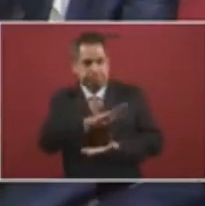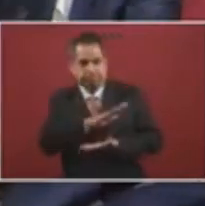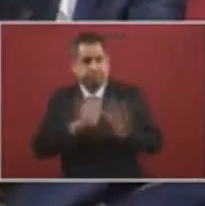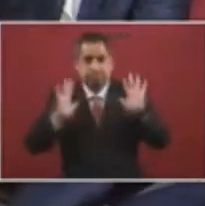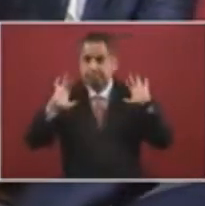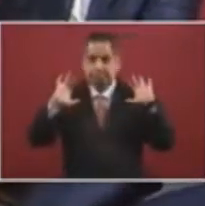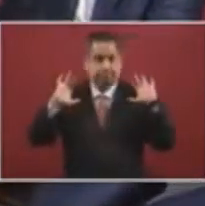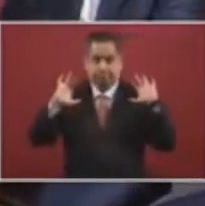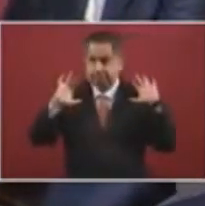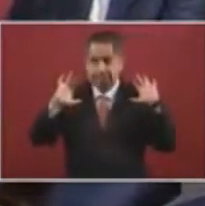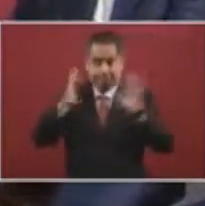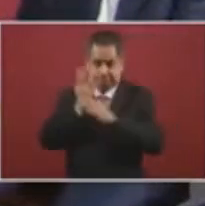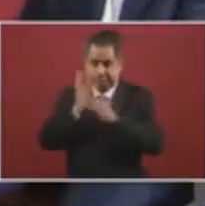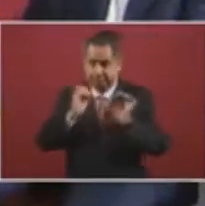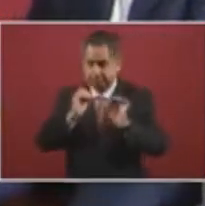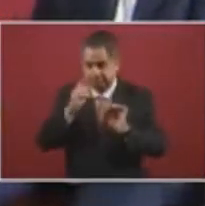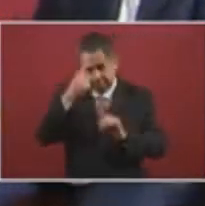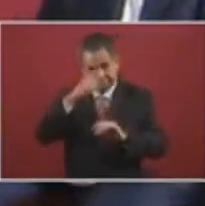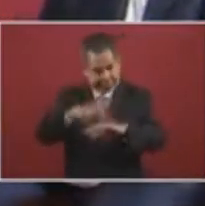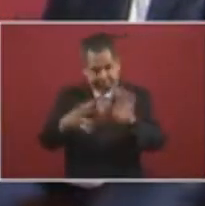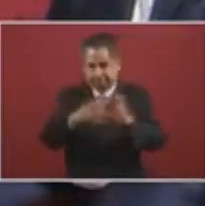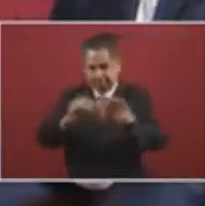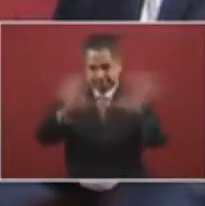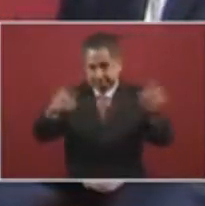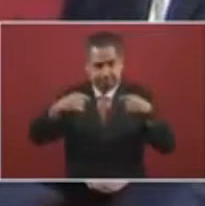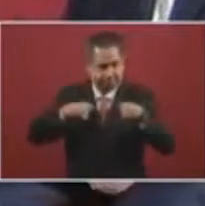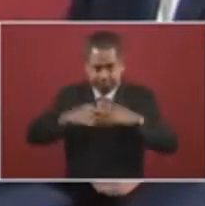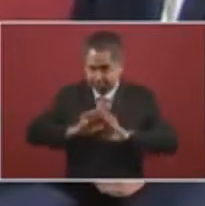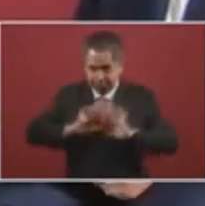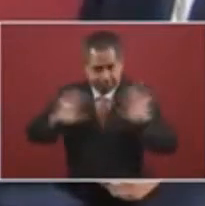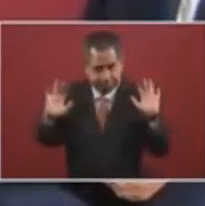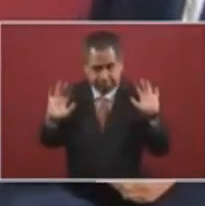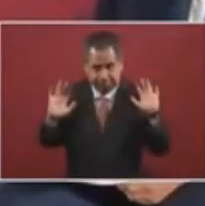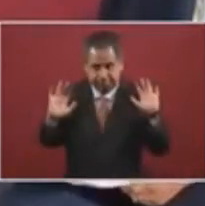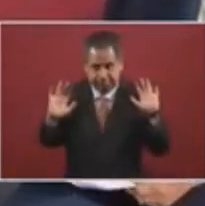para qué quede claro